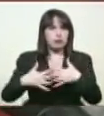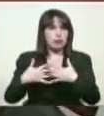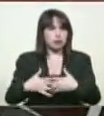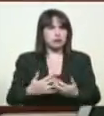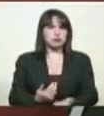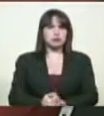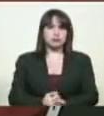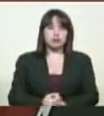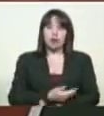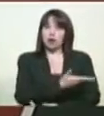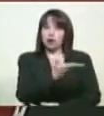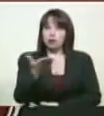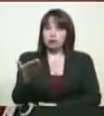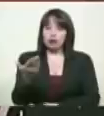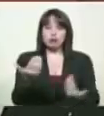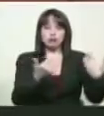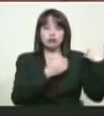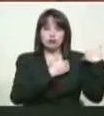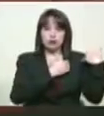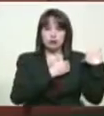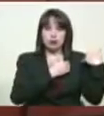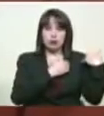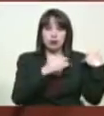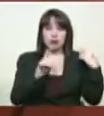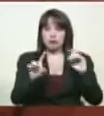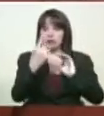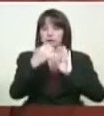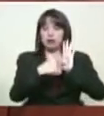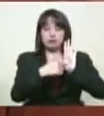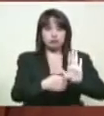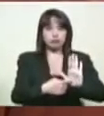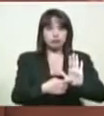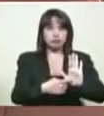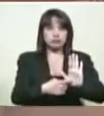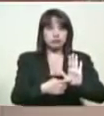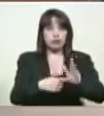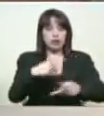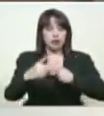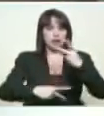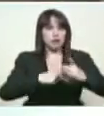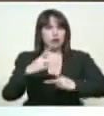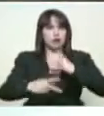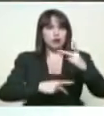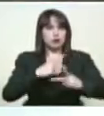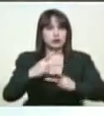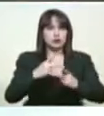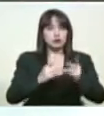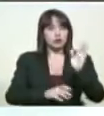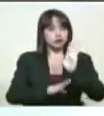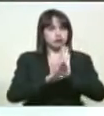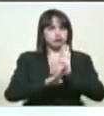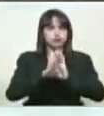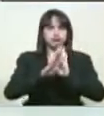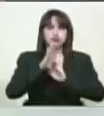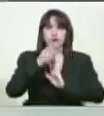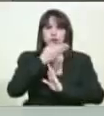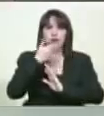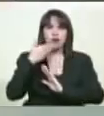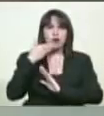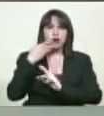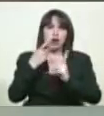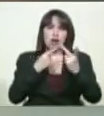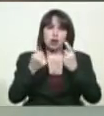para que ustedes sean un pívot fundamental en el proceso de crecimiento de la economía